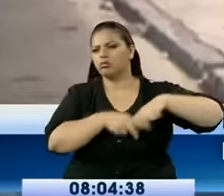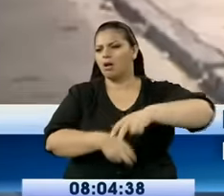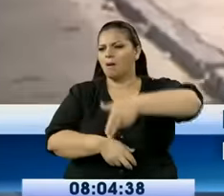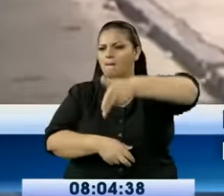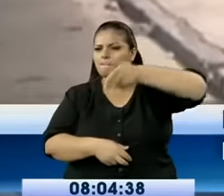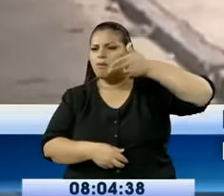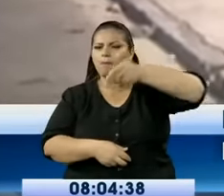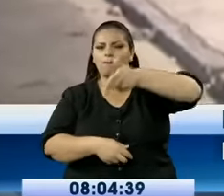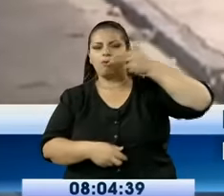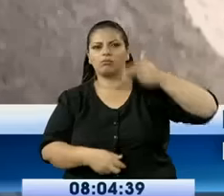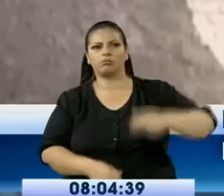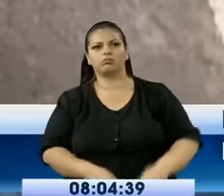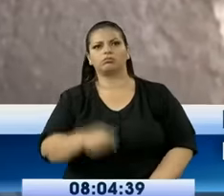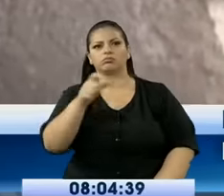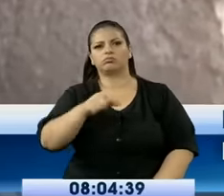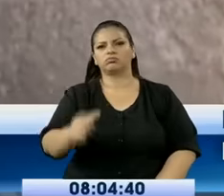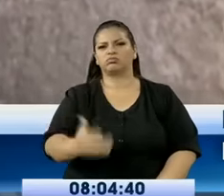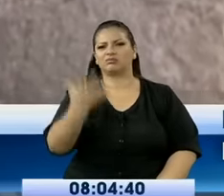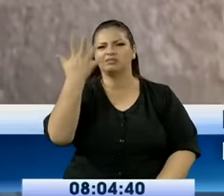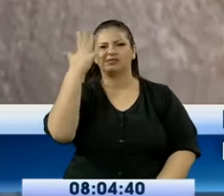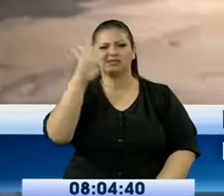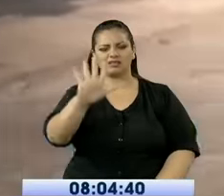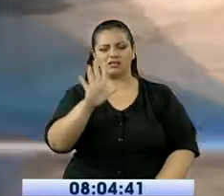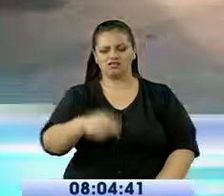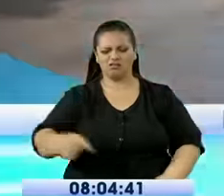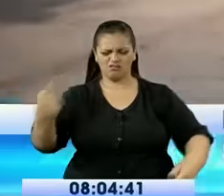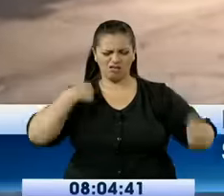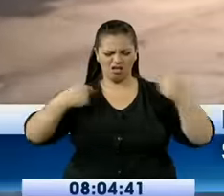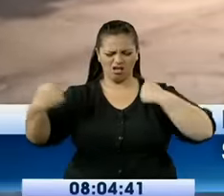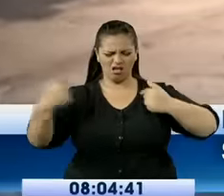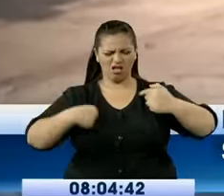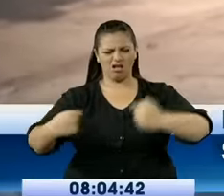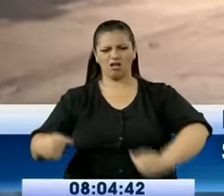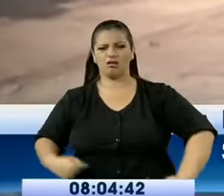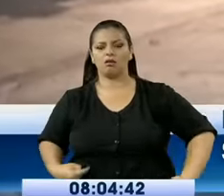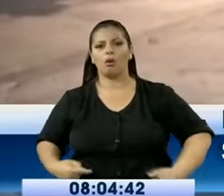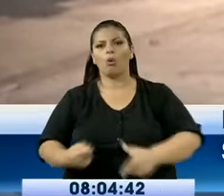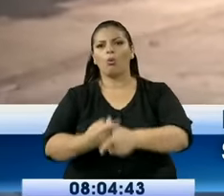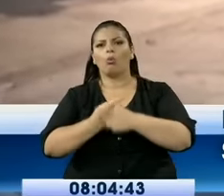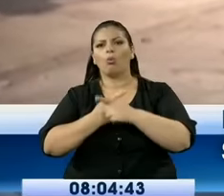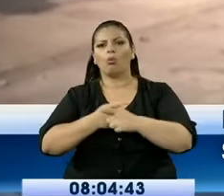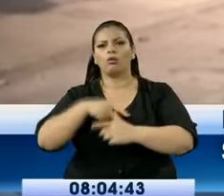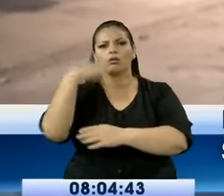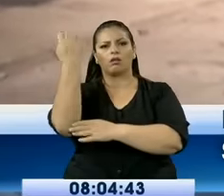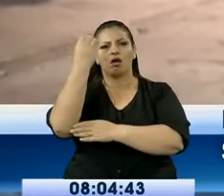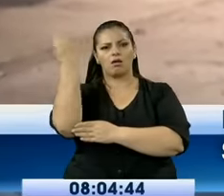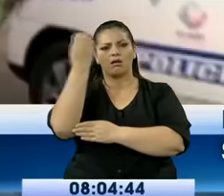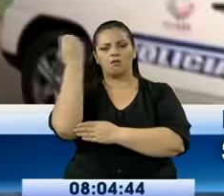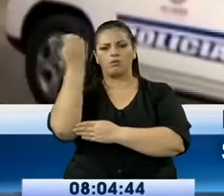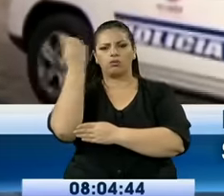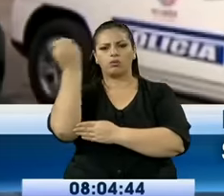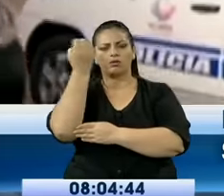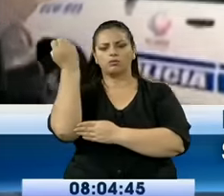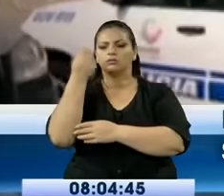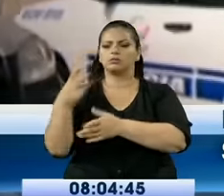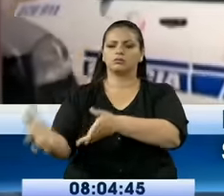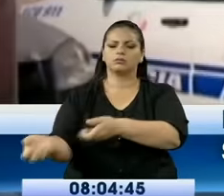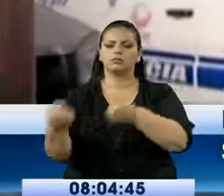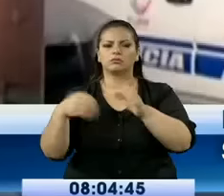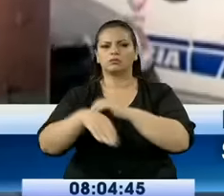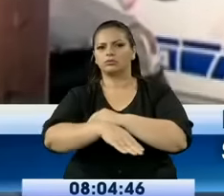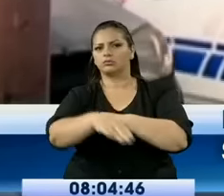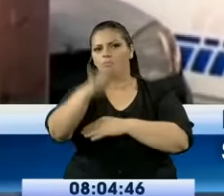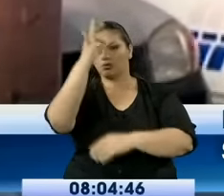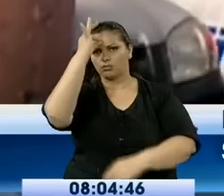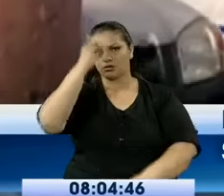fueron? 5 personas recibieron los impactos de bala. Las ambulancias colaboraron con el traslado hasta un hospital de la zona, pero luego se conoció que